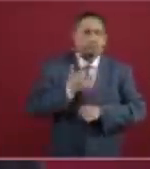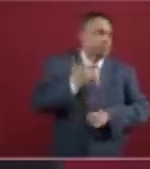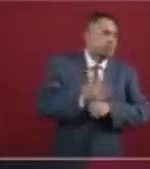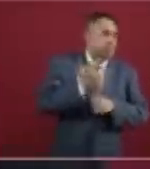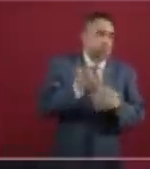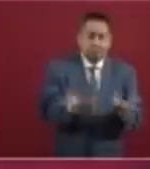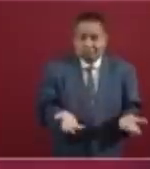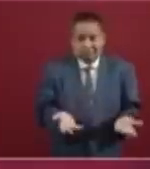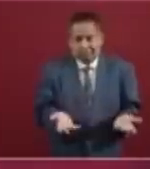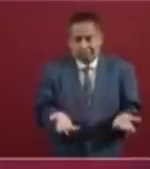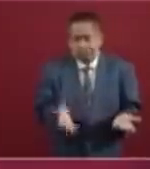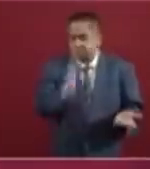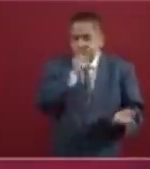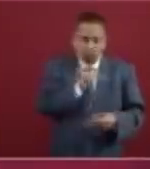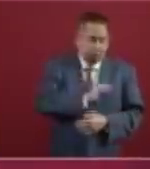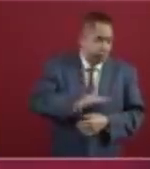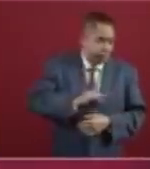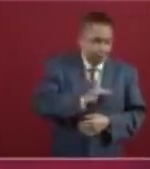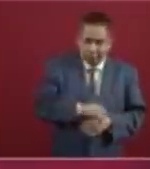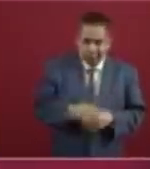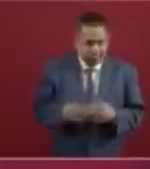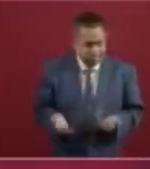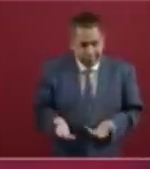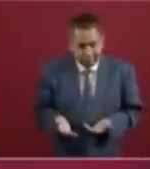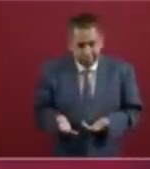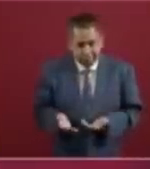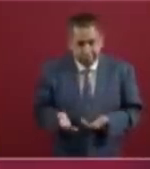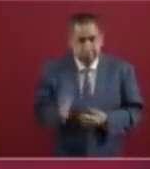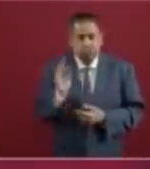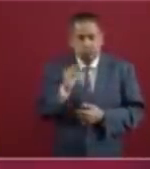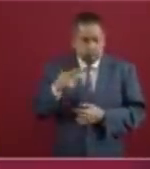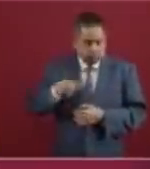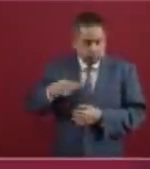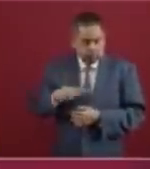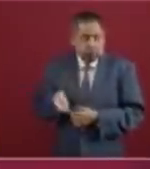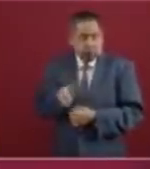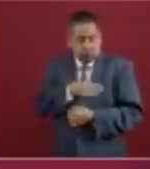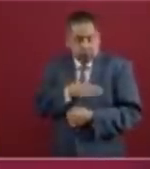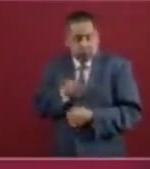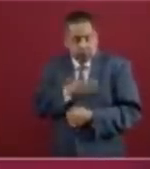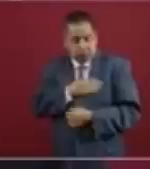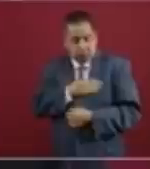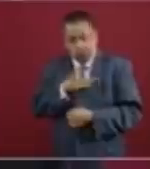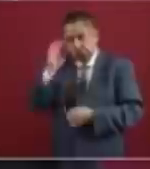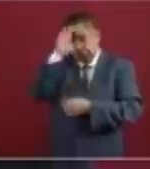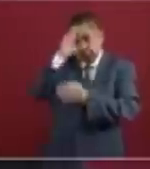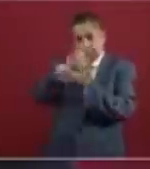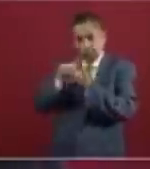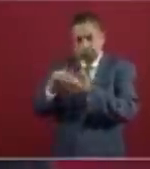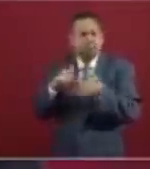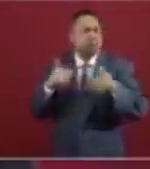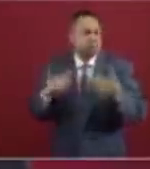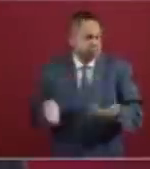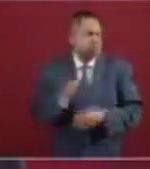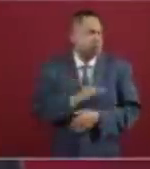no se puede ser feliz. Solo siendo buenos podemos ser felices.